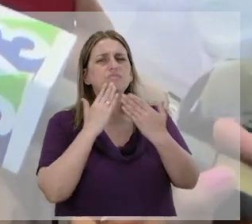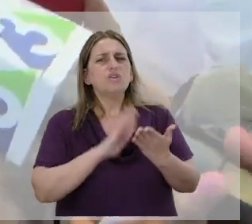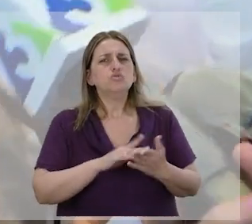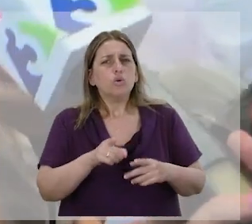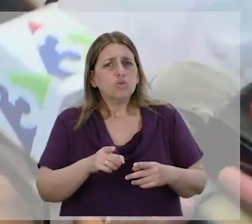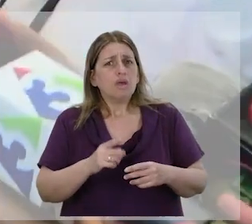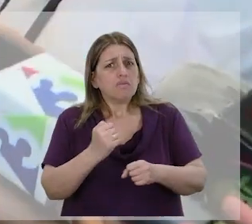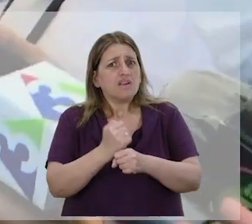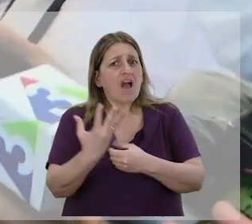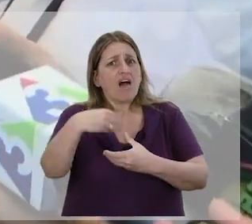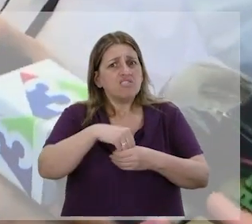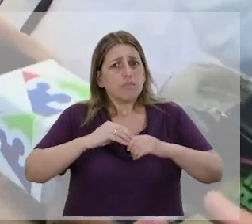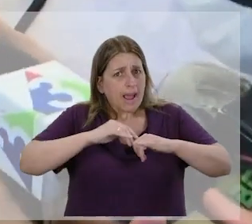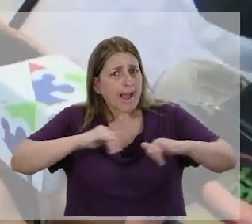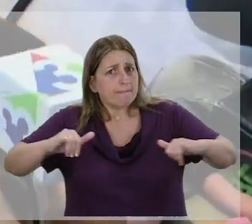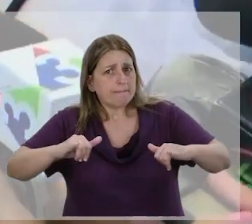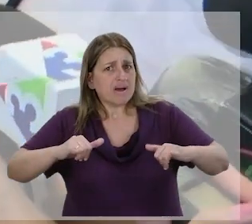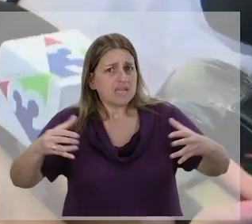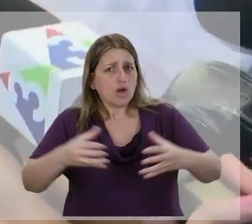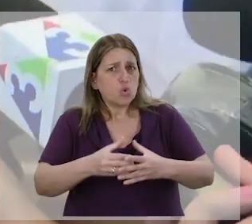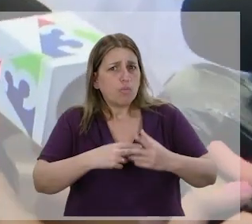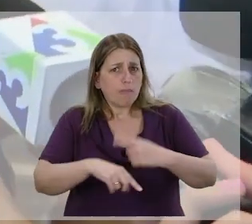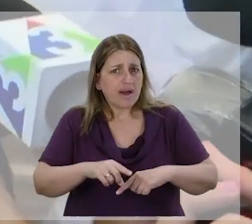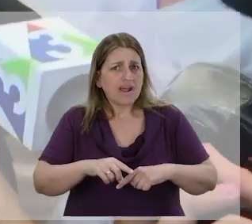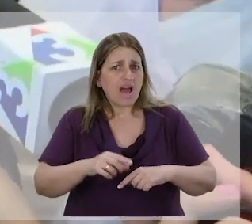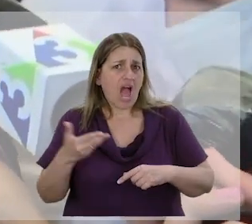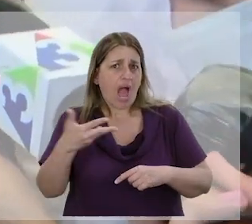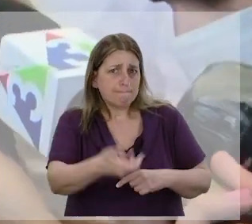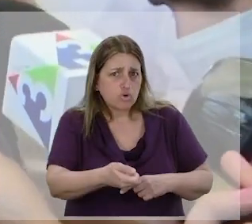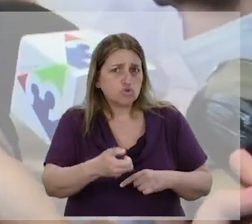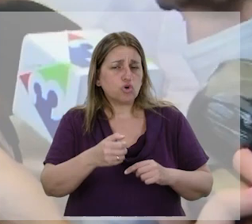son muchos. Yo le acabo de preguntar si usted participa activamente en la estrategia de